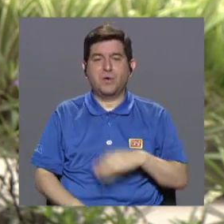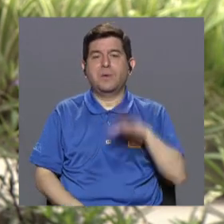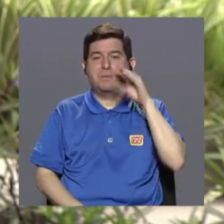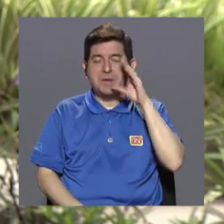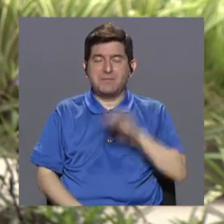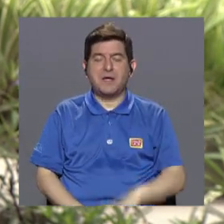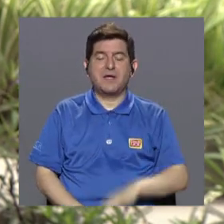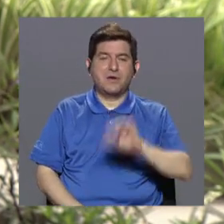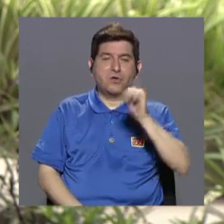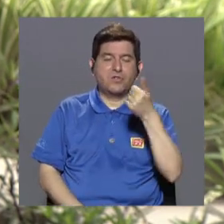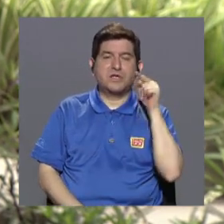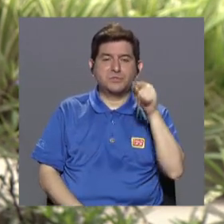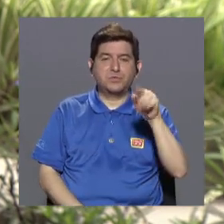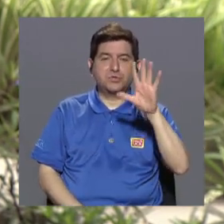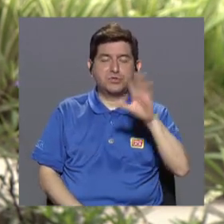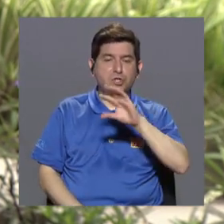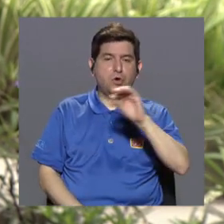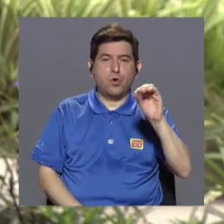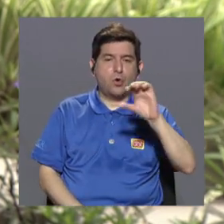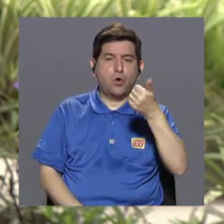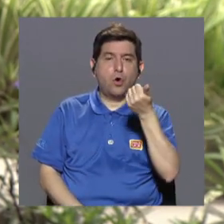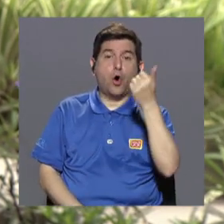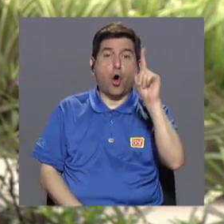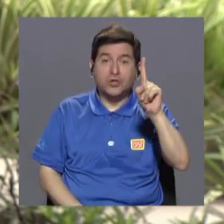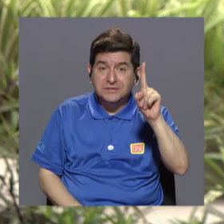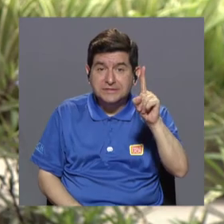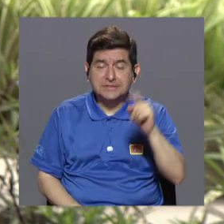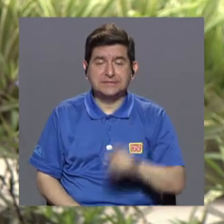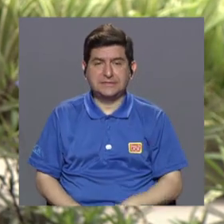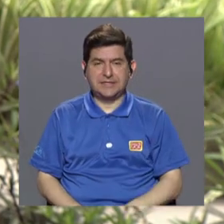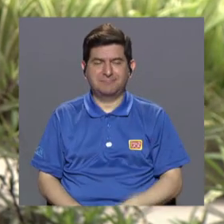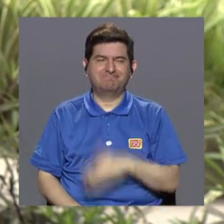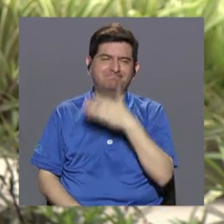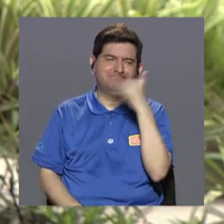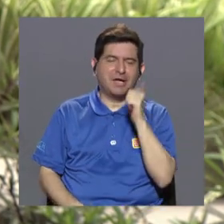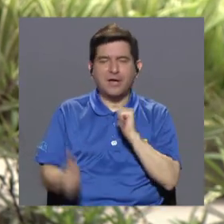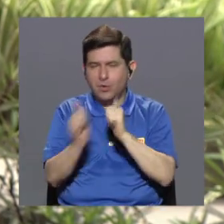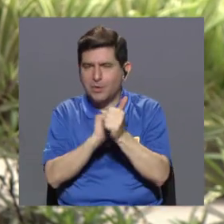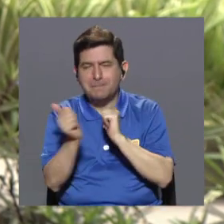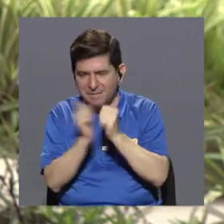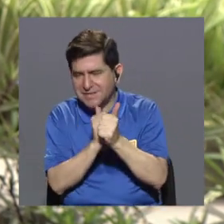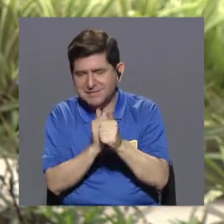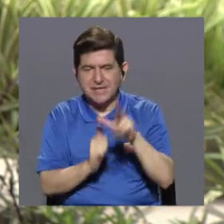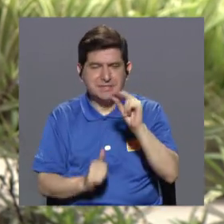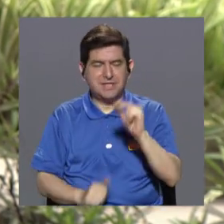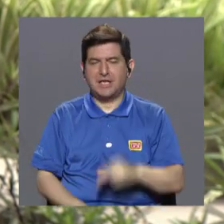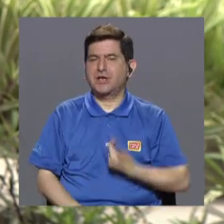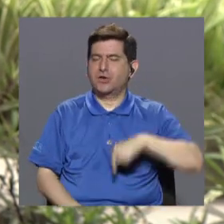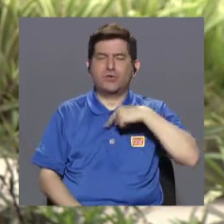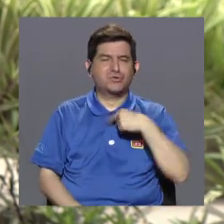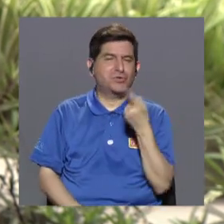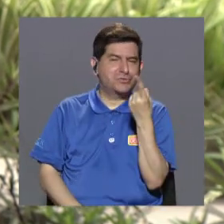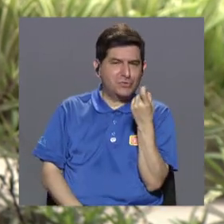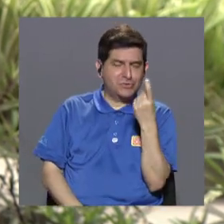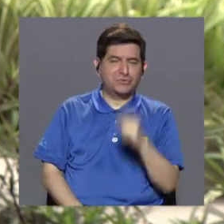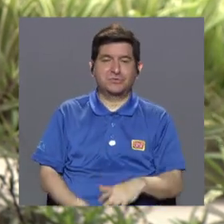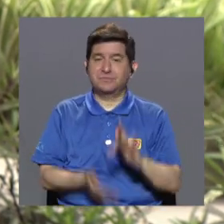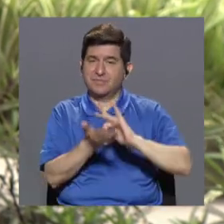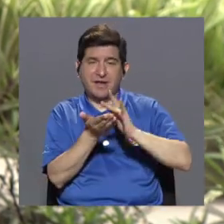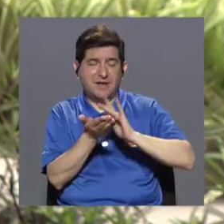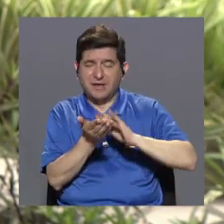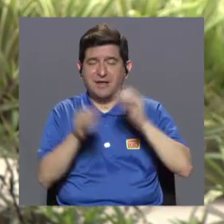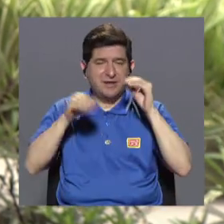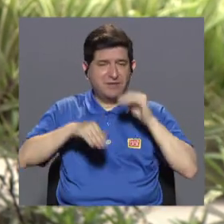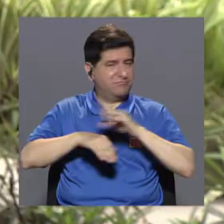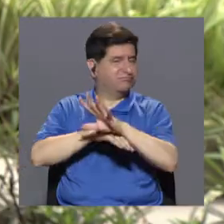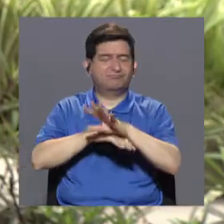pesa 10.5 o 11 en el rango ahí, pues es mejor pasarnos un poquito que no quedarnos cortos y tal vez el medicamento